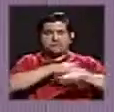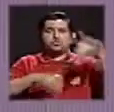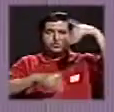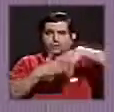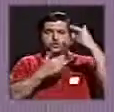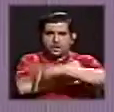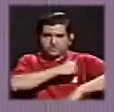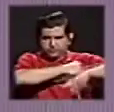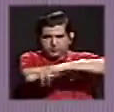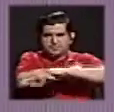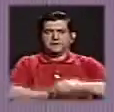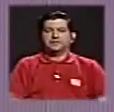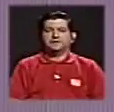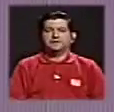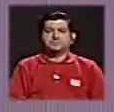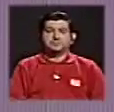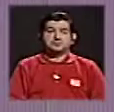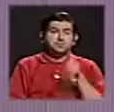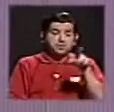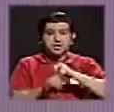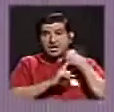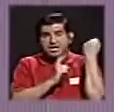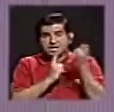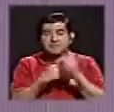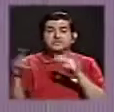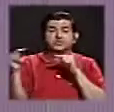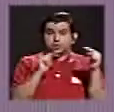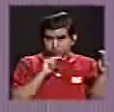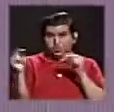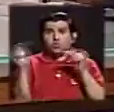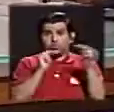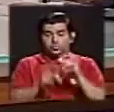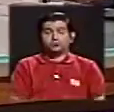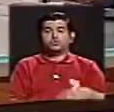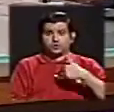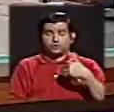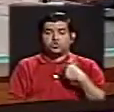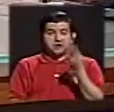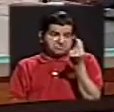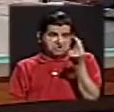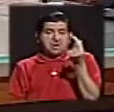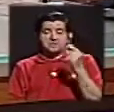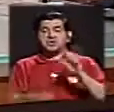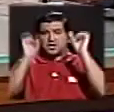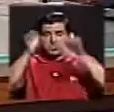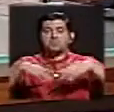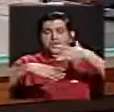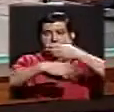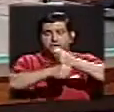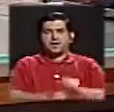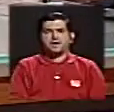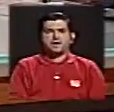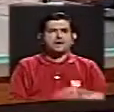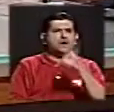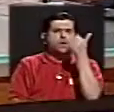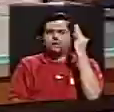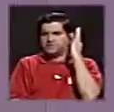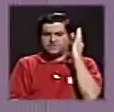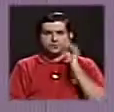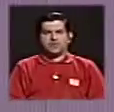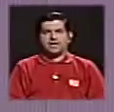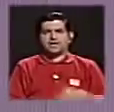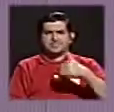país, porque esto es además todo un negocio, porque cuentan con recursos económicos para poder hacerlo, hay muchas otras